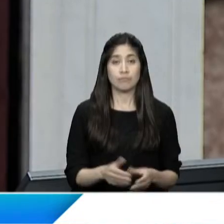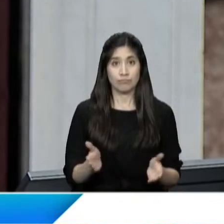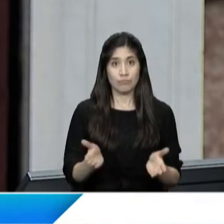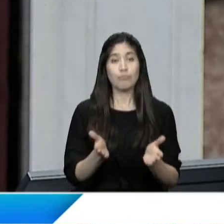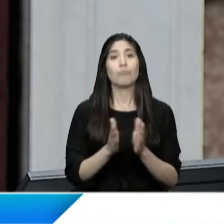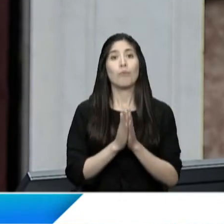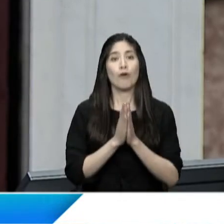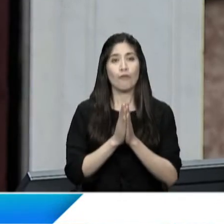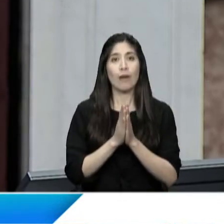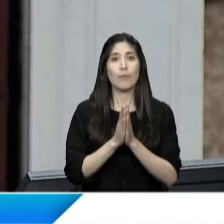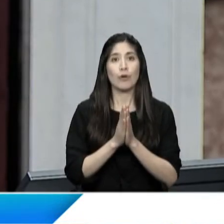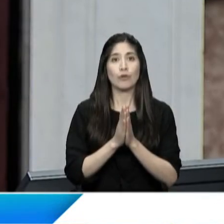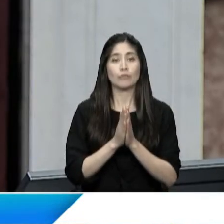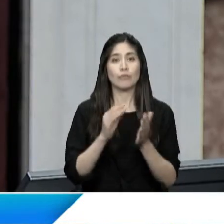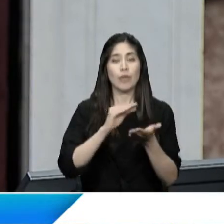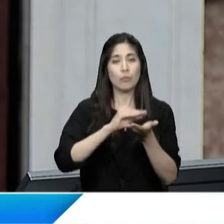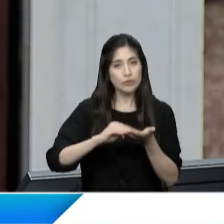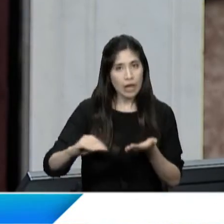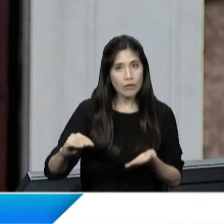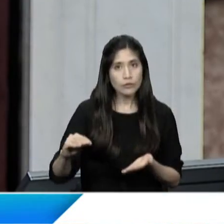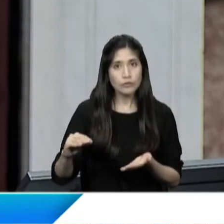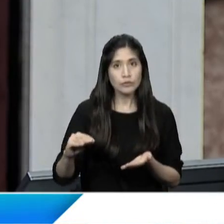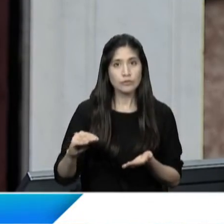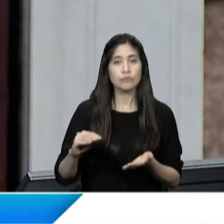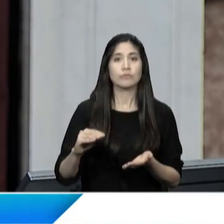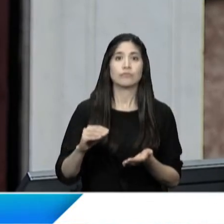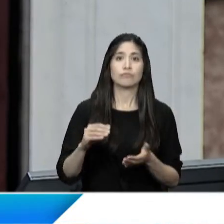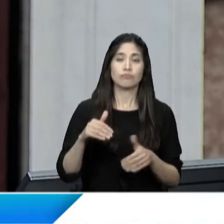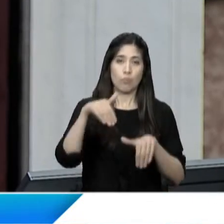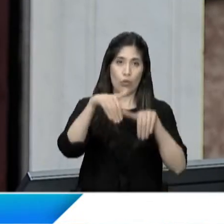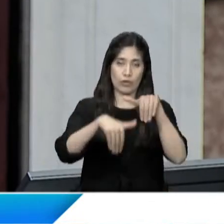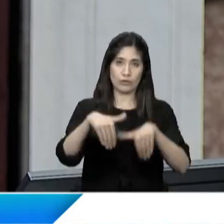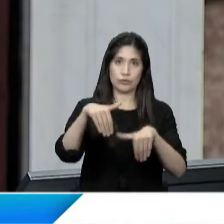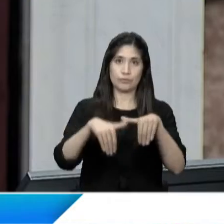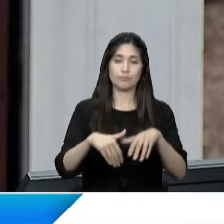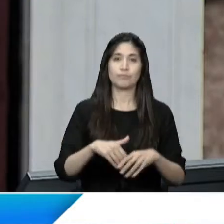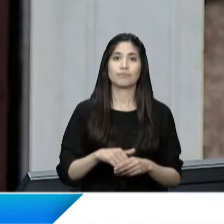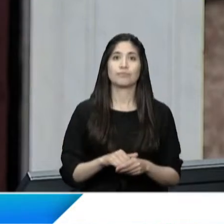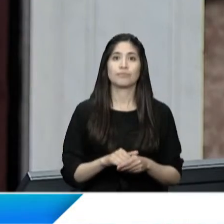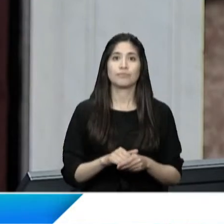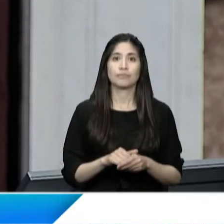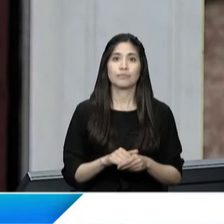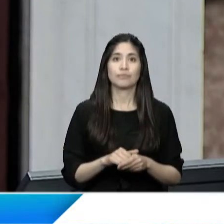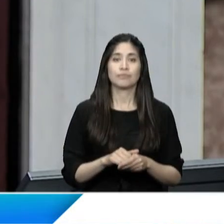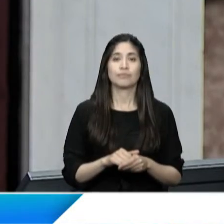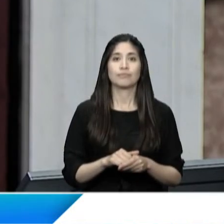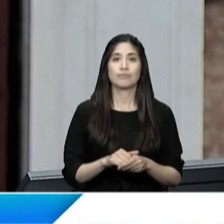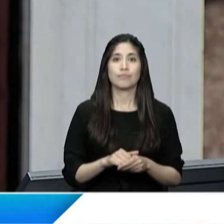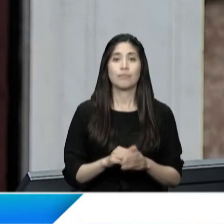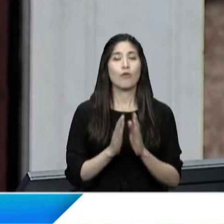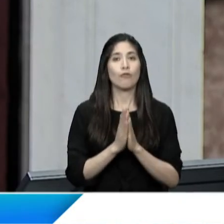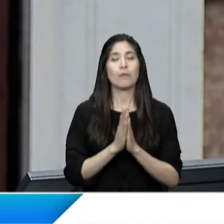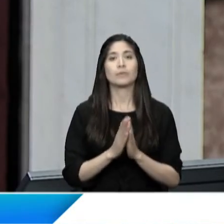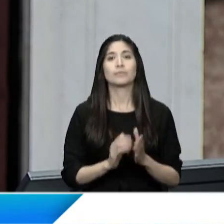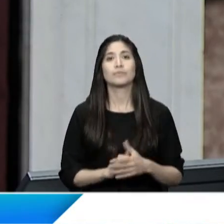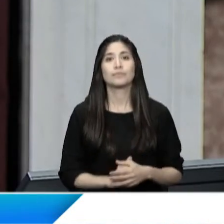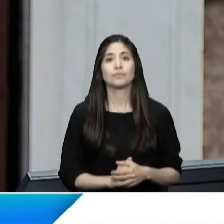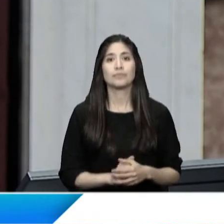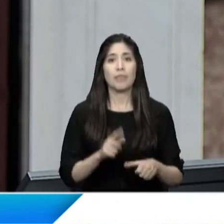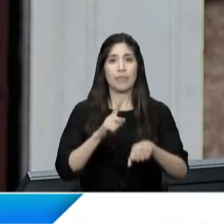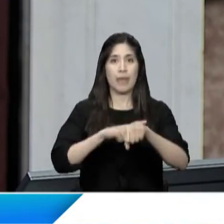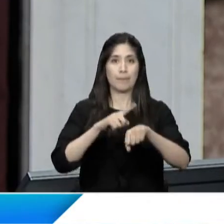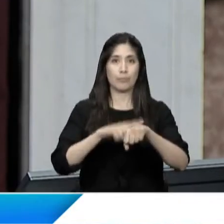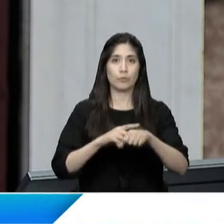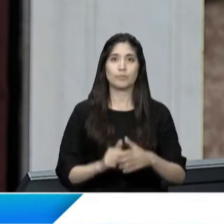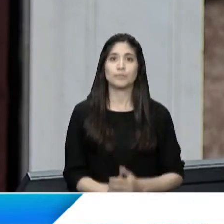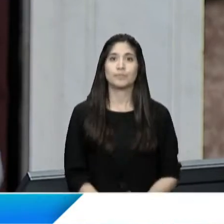Sírvanse, por favor, diputados, a emitir su voto. Identifíquense, por favor.